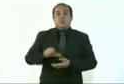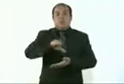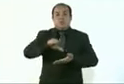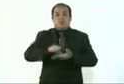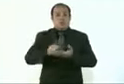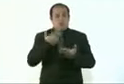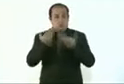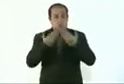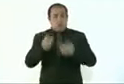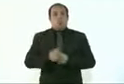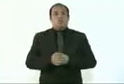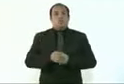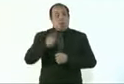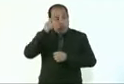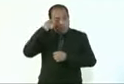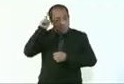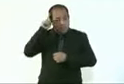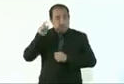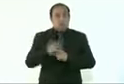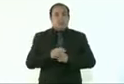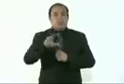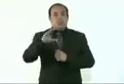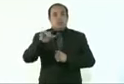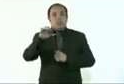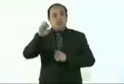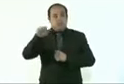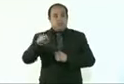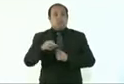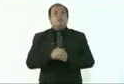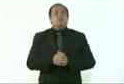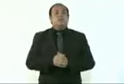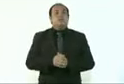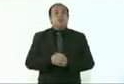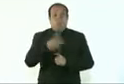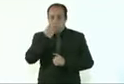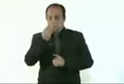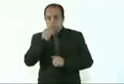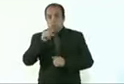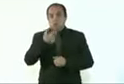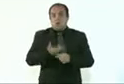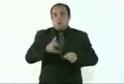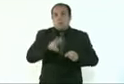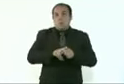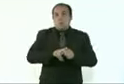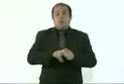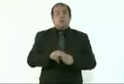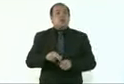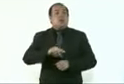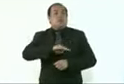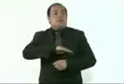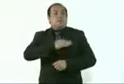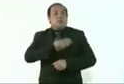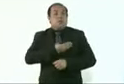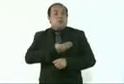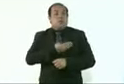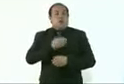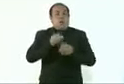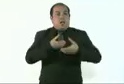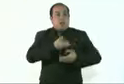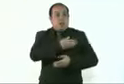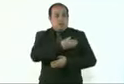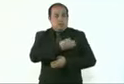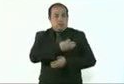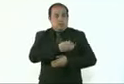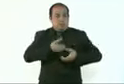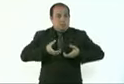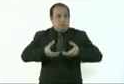Navales en Ciencias de la Salud, el CENSIS de la Marina en Avenida de la Virgen en Coyoacán y el Hospital Español en Avenida Ejército Nacional en Polanco. ¿Qué necesitamos